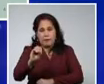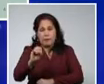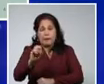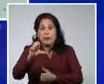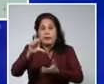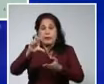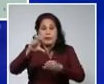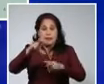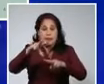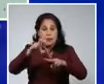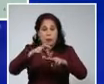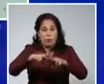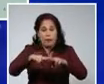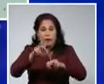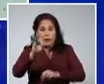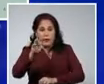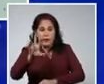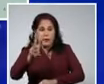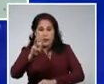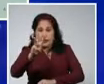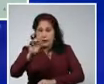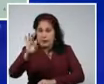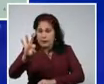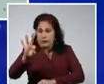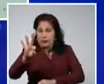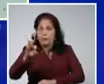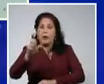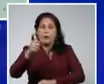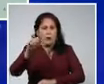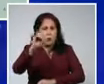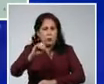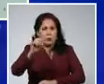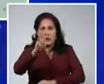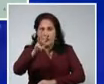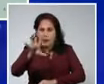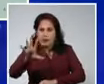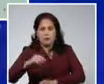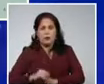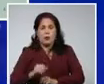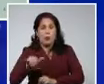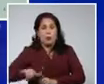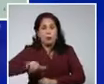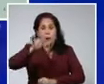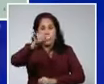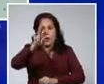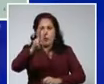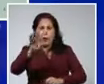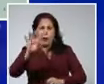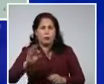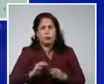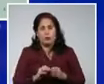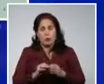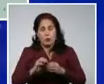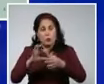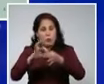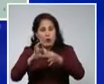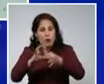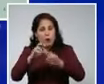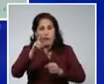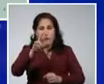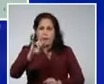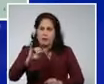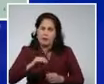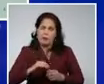Habana 37, en 10 de octubre 35, Boyeros con 28, Guanabacoa con